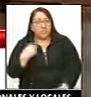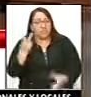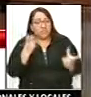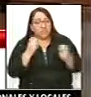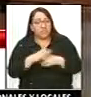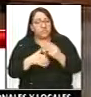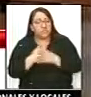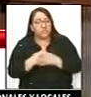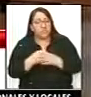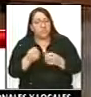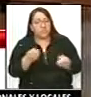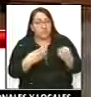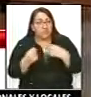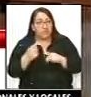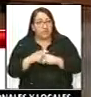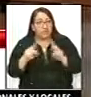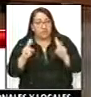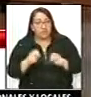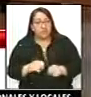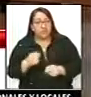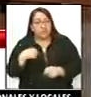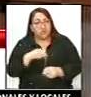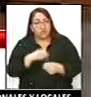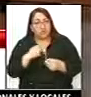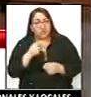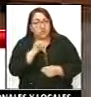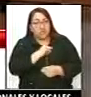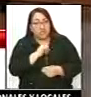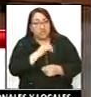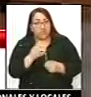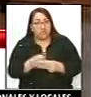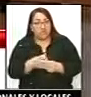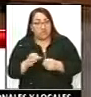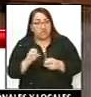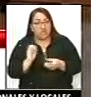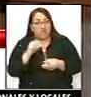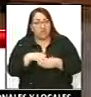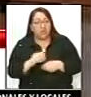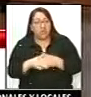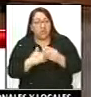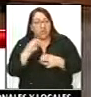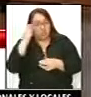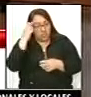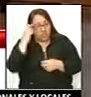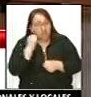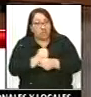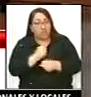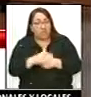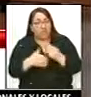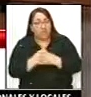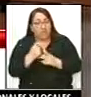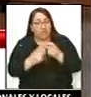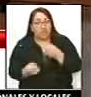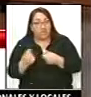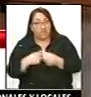de todos los actores, ¿no? Nosotros como organización hacemos tangible las políticas y estrategias de todos los